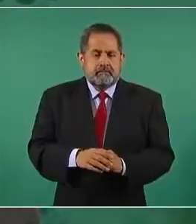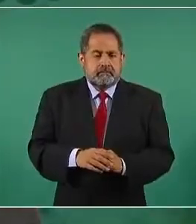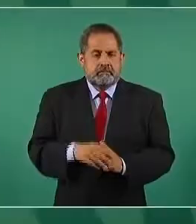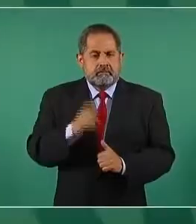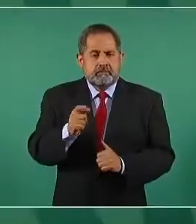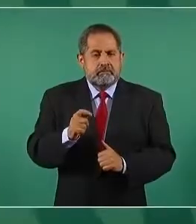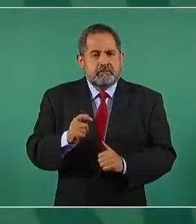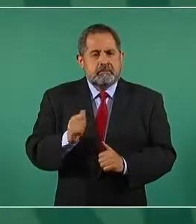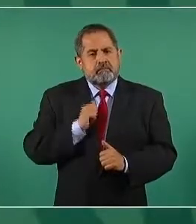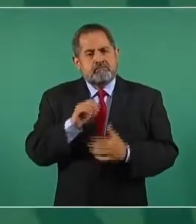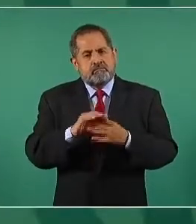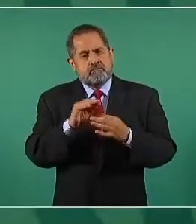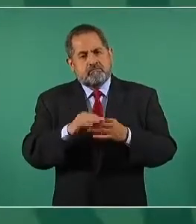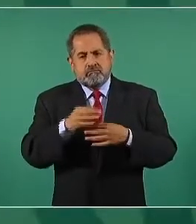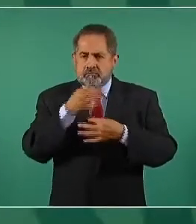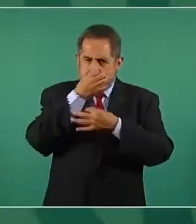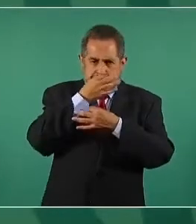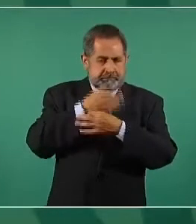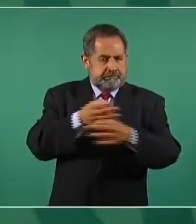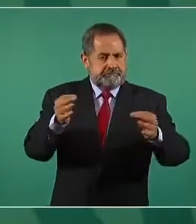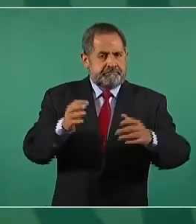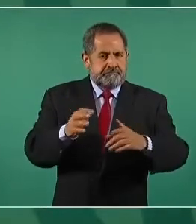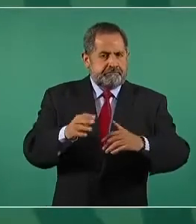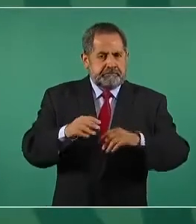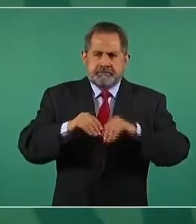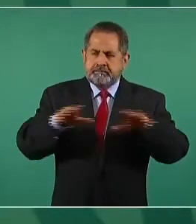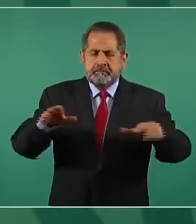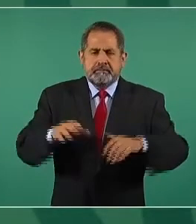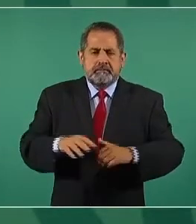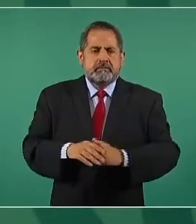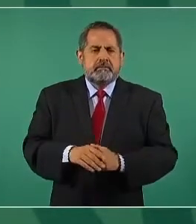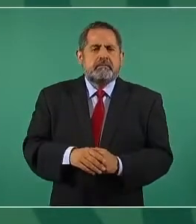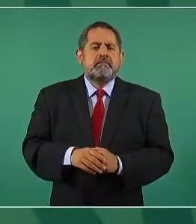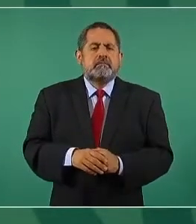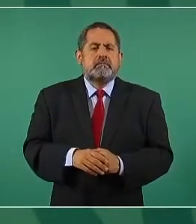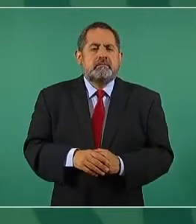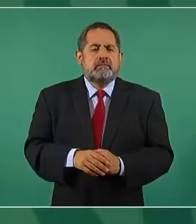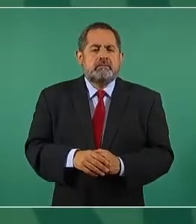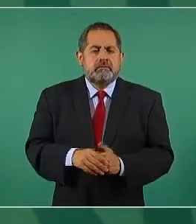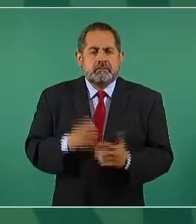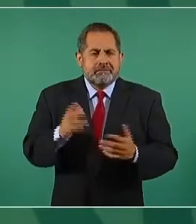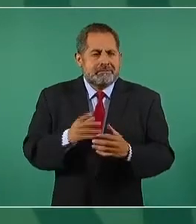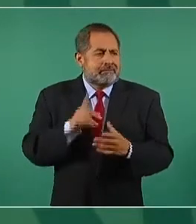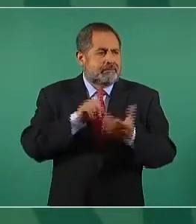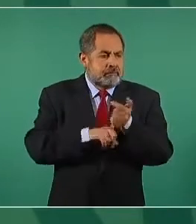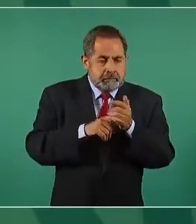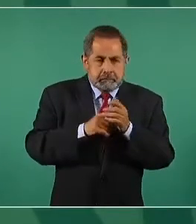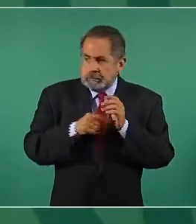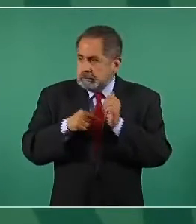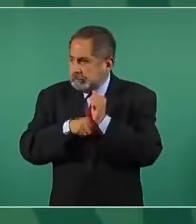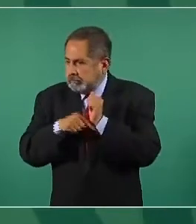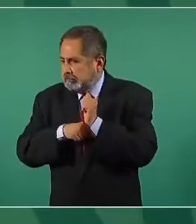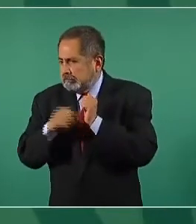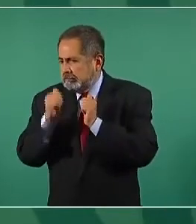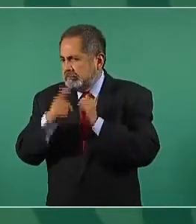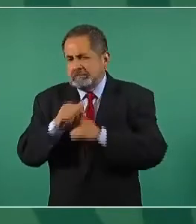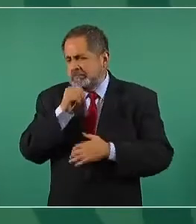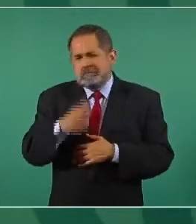pues aprovecho también para hacerlo público, porque no tenemos nada que ocultar.